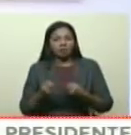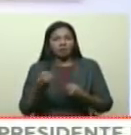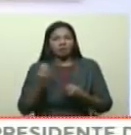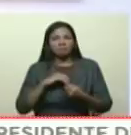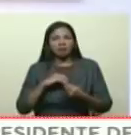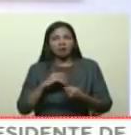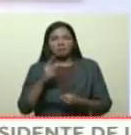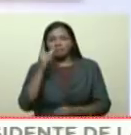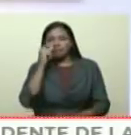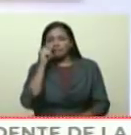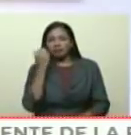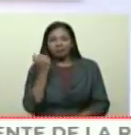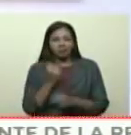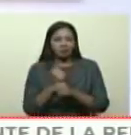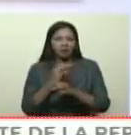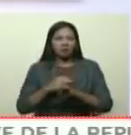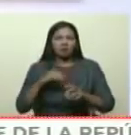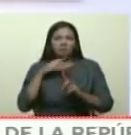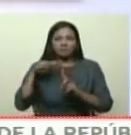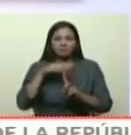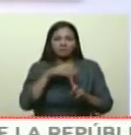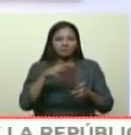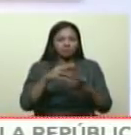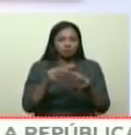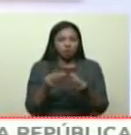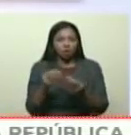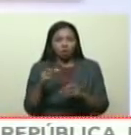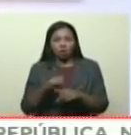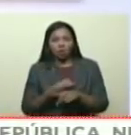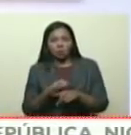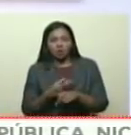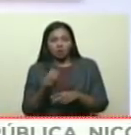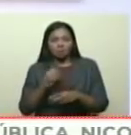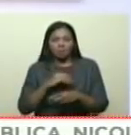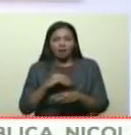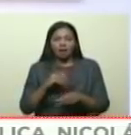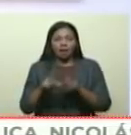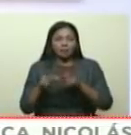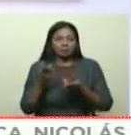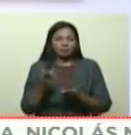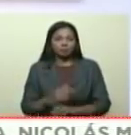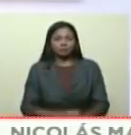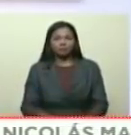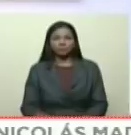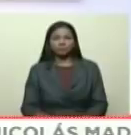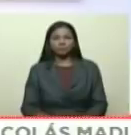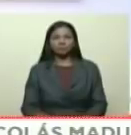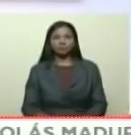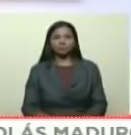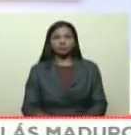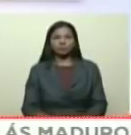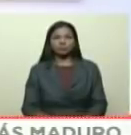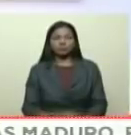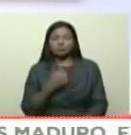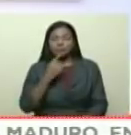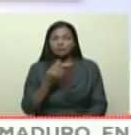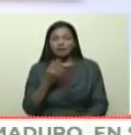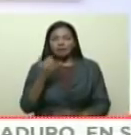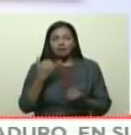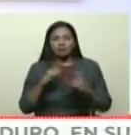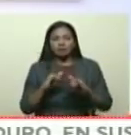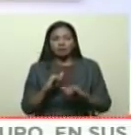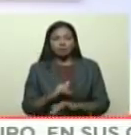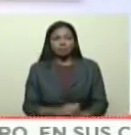Mi papá sin trabajo, perseguido por el gobierno ADECO, etcétera, etcétera. Y me decía, mi hijo,